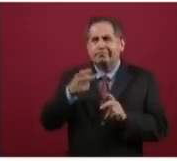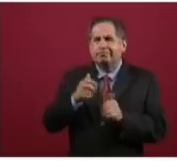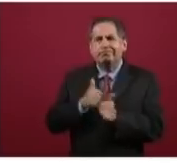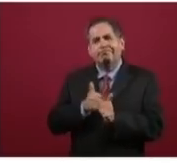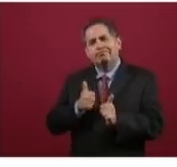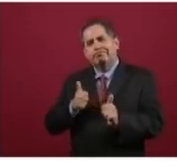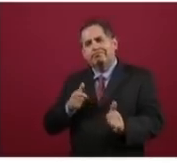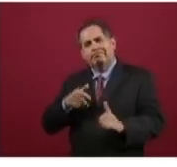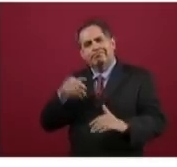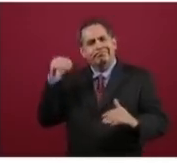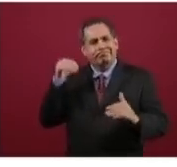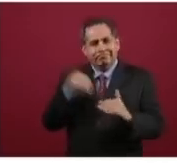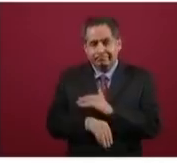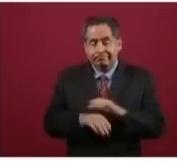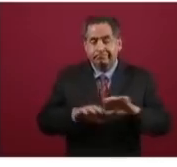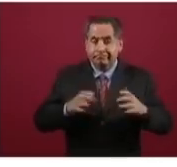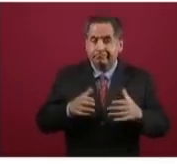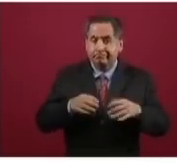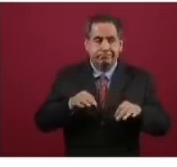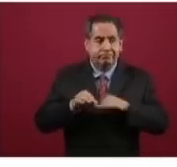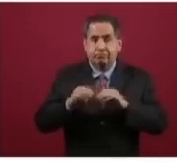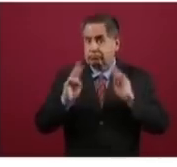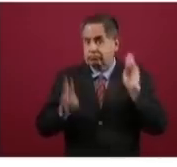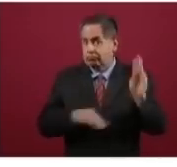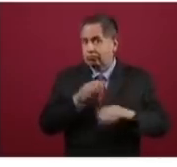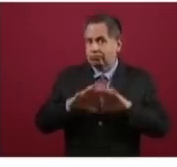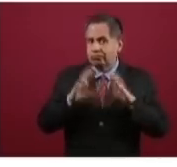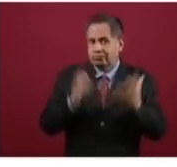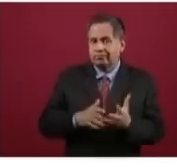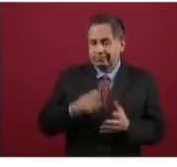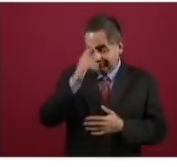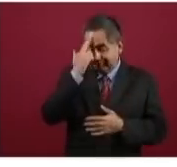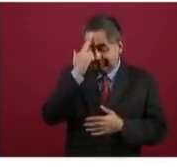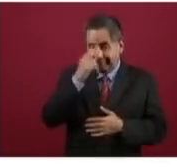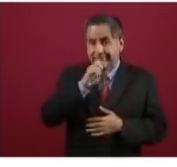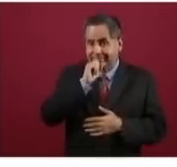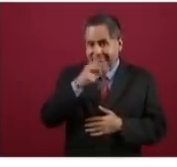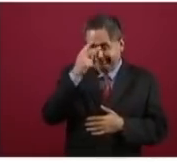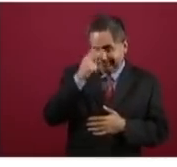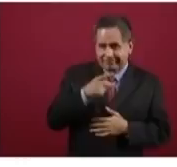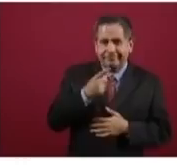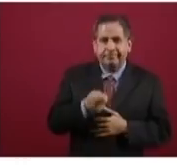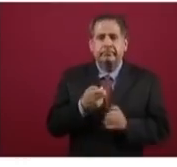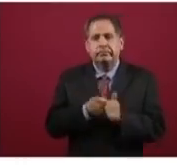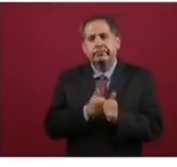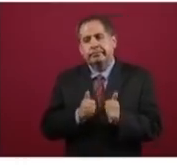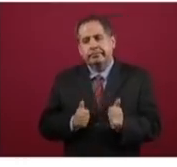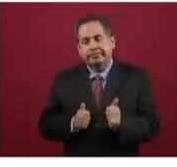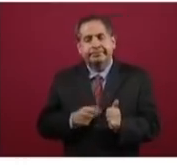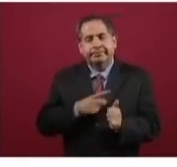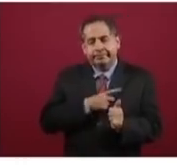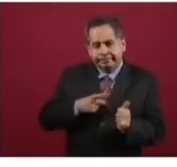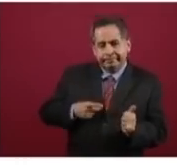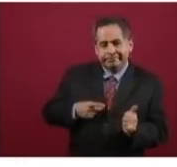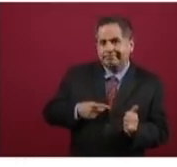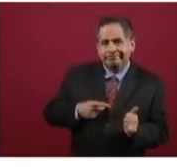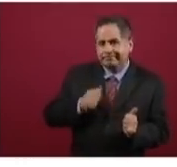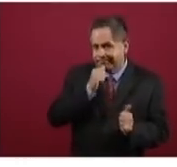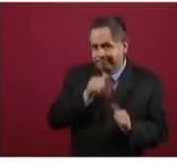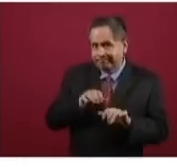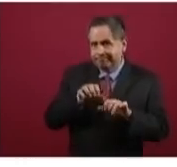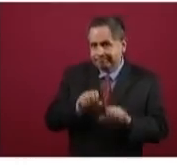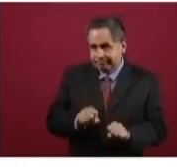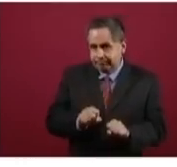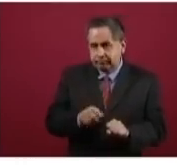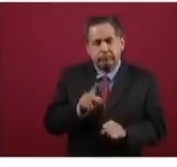una caída muy importante de la actividad económica a nivel global y pero tan pero también en méxico pero esos déficits se siguieron